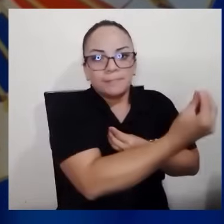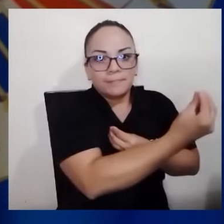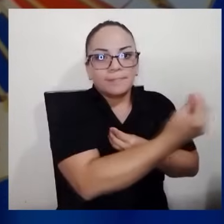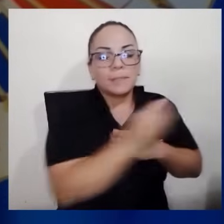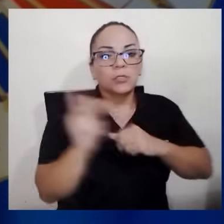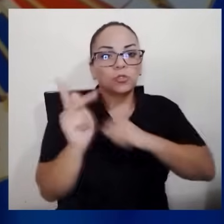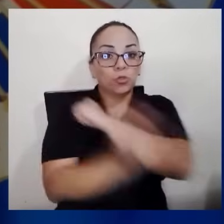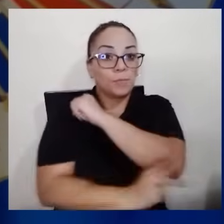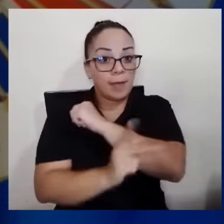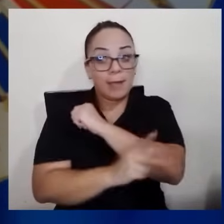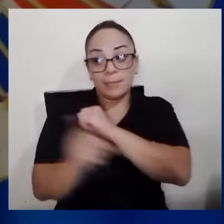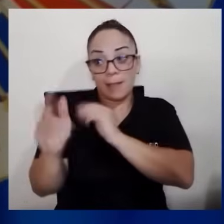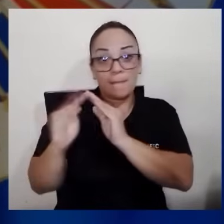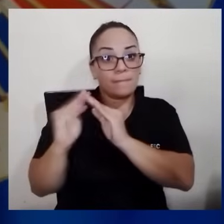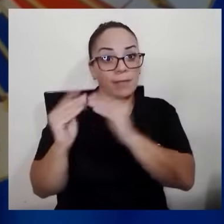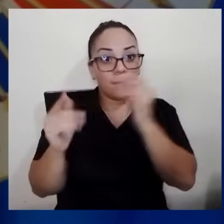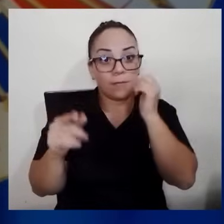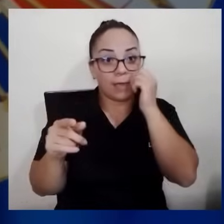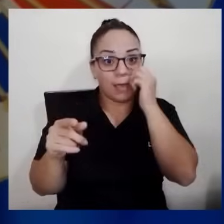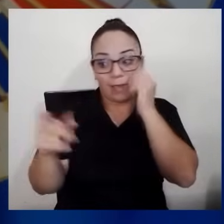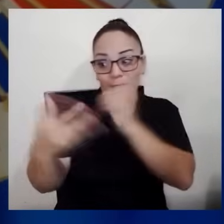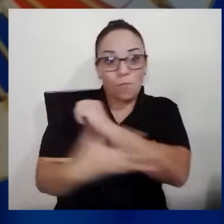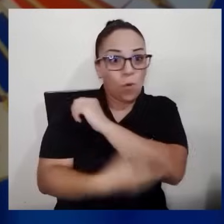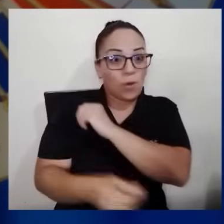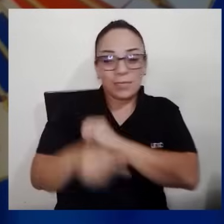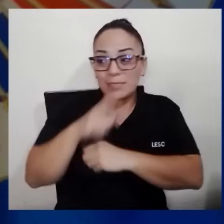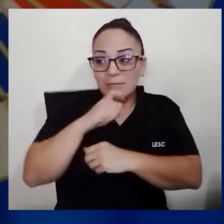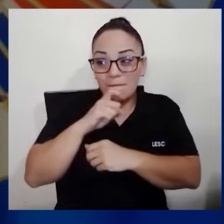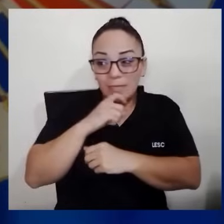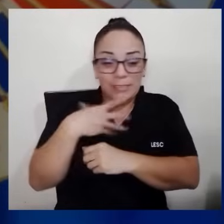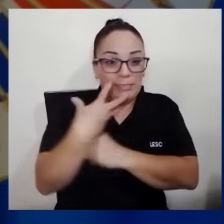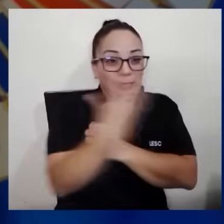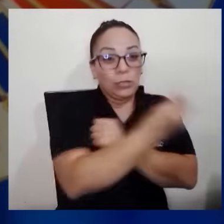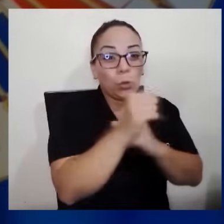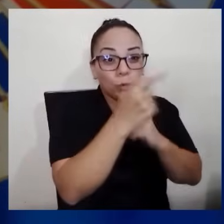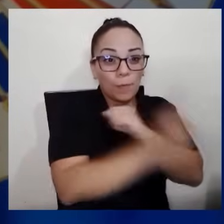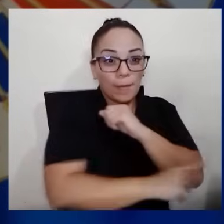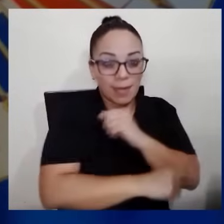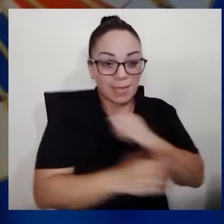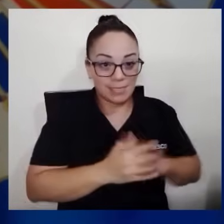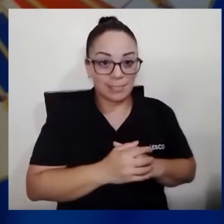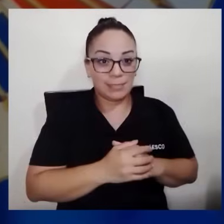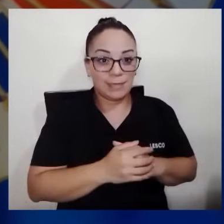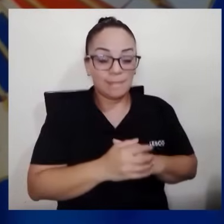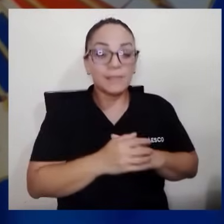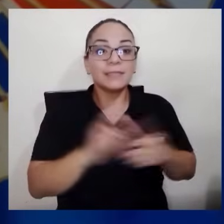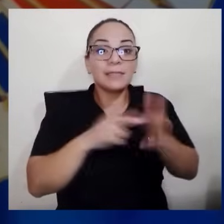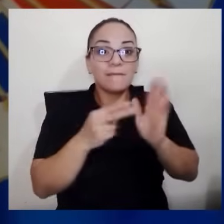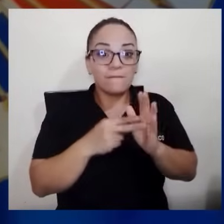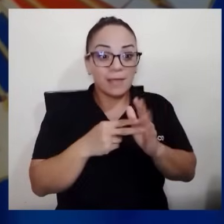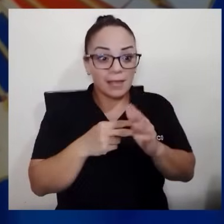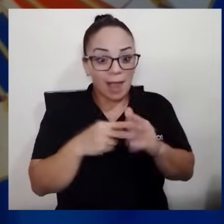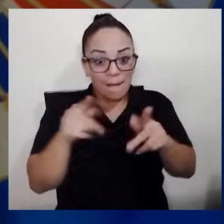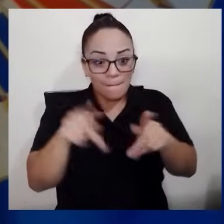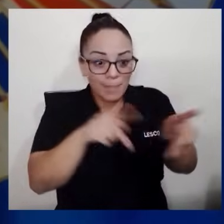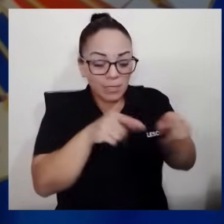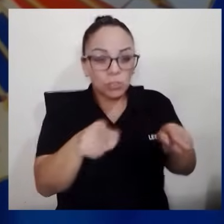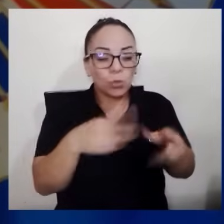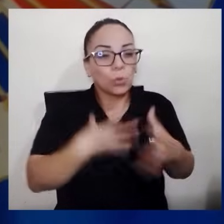origen la miseria gente que ve como opción piensen en